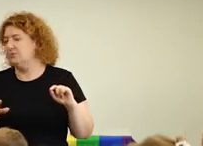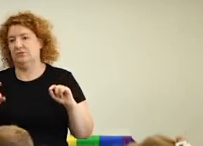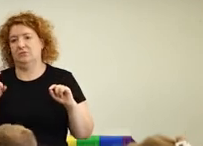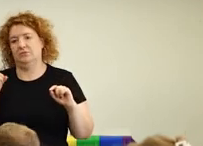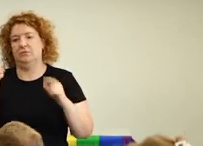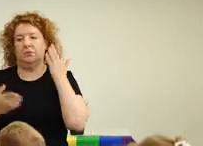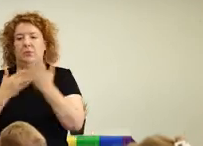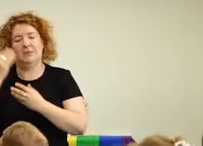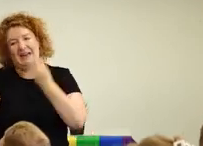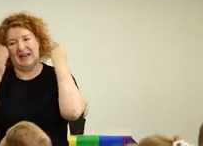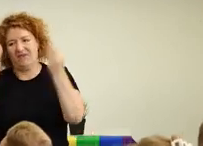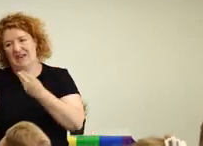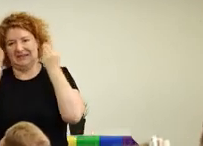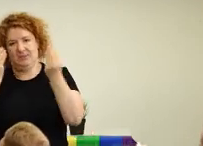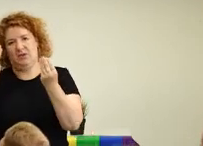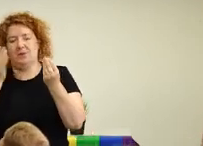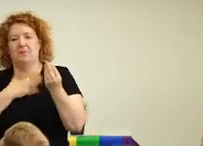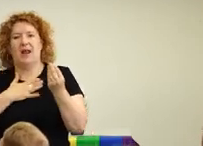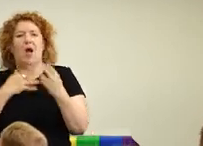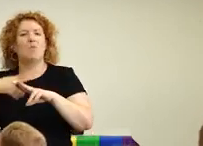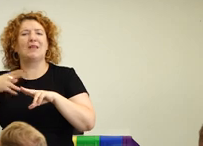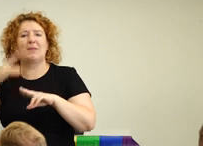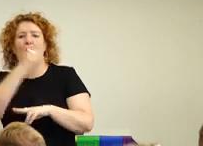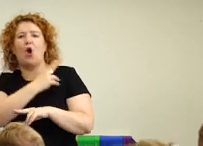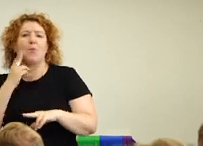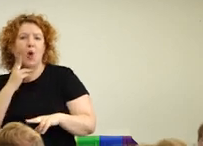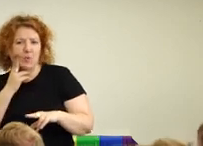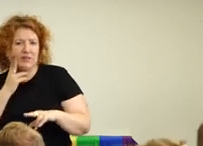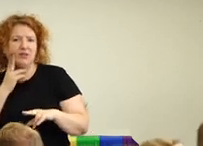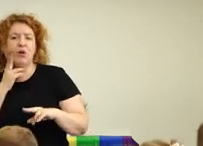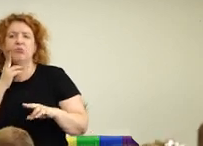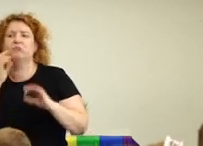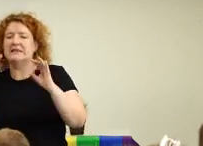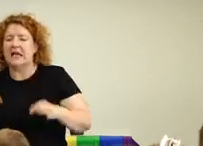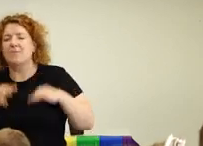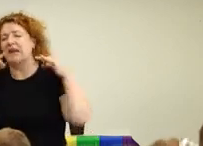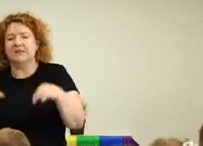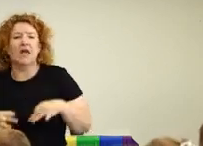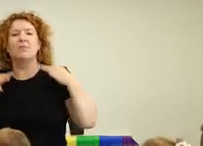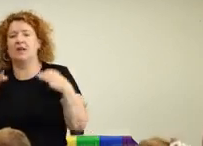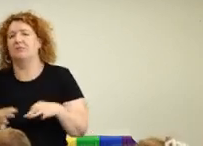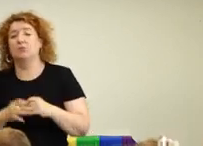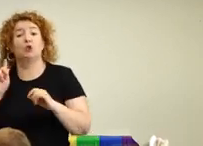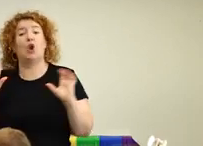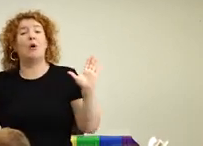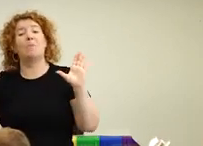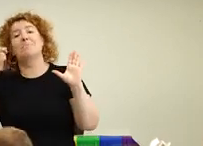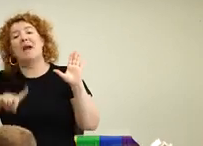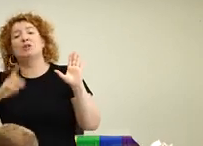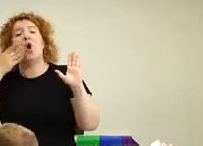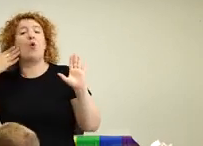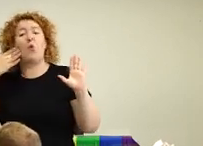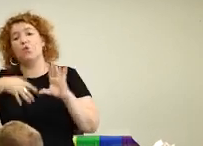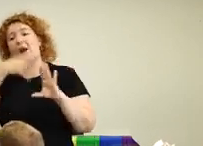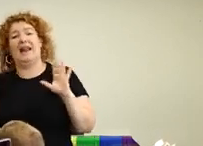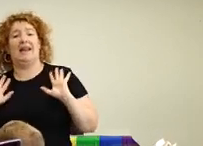proponemos pensar, reflexionar y comprometernos políticamente una vez más, un año más, aunque no solo en el mes del orgullo y en el día del orgullo, con